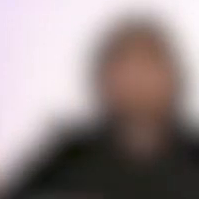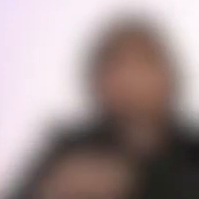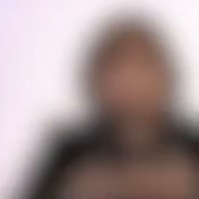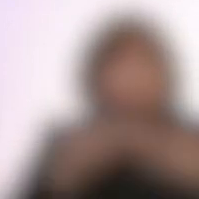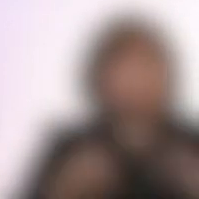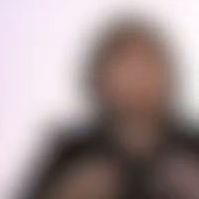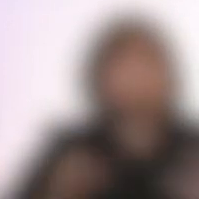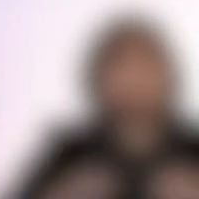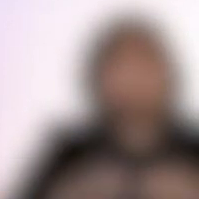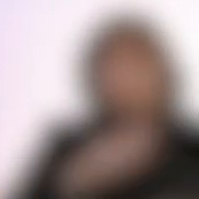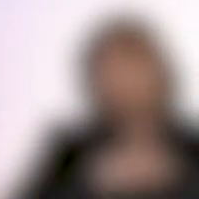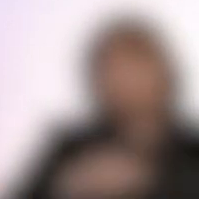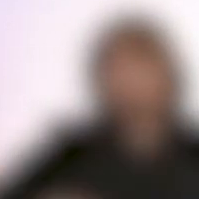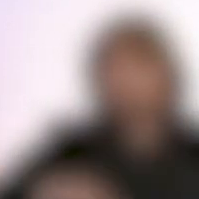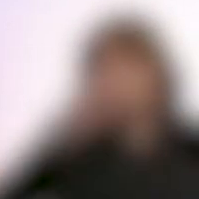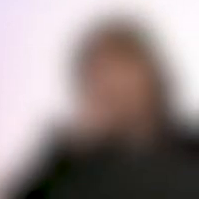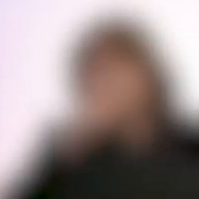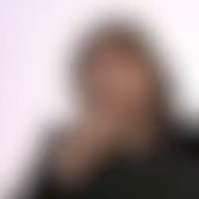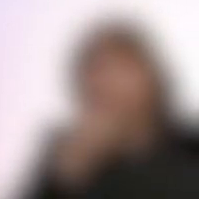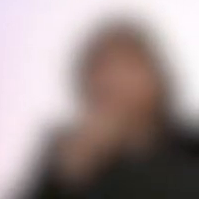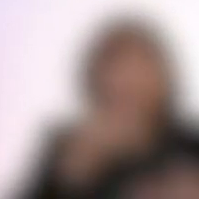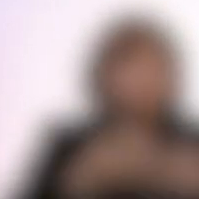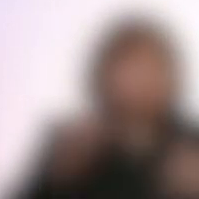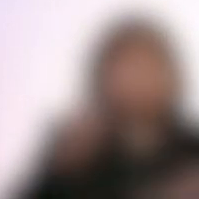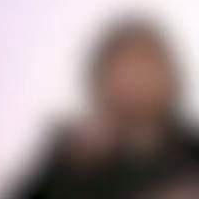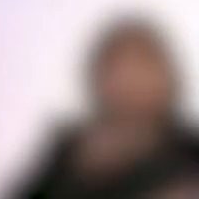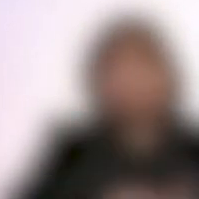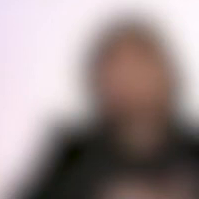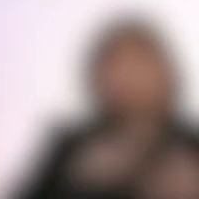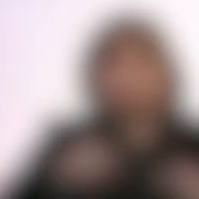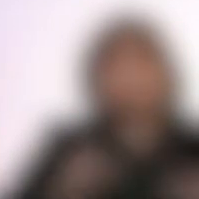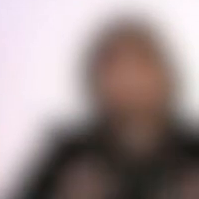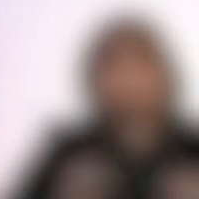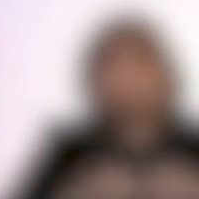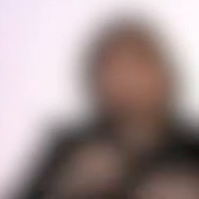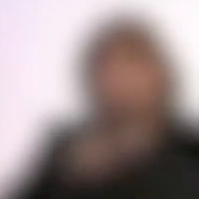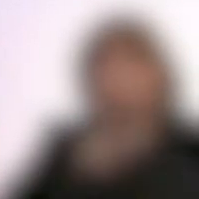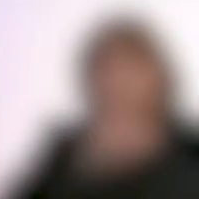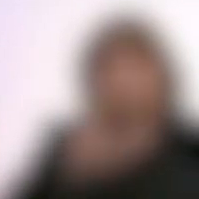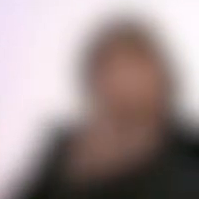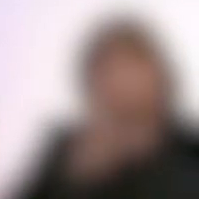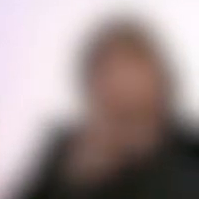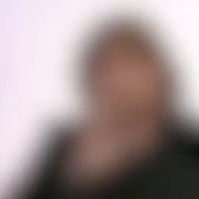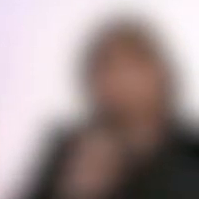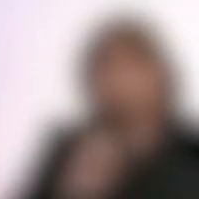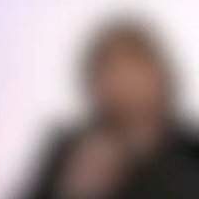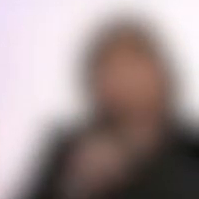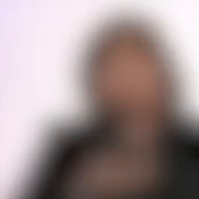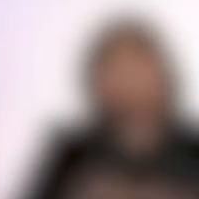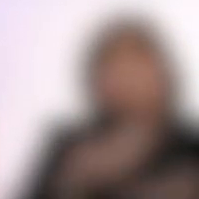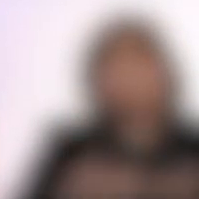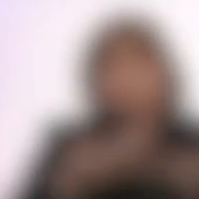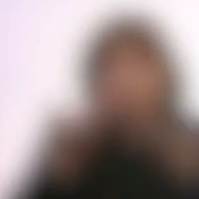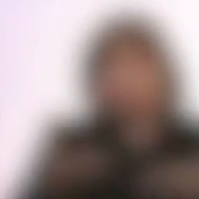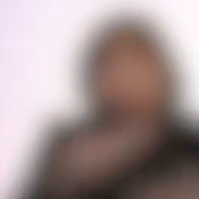de ministros busca que el congreso apruebe el proyecto de ley 35 70 presentado por